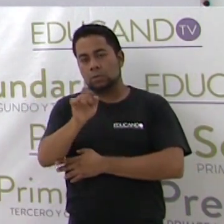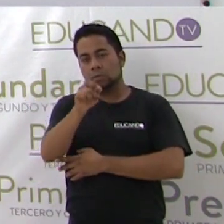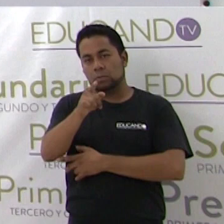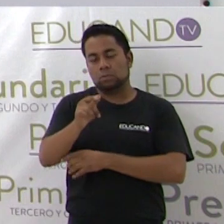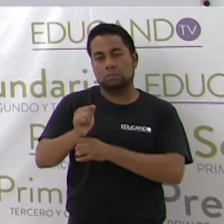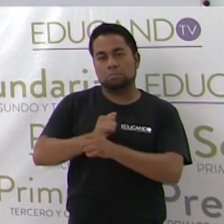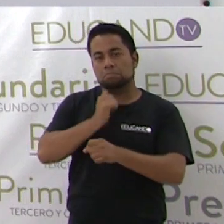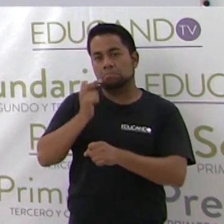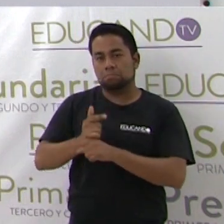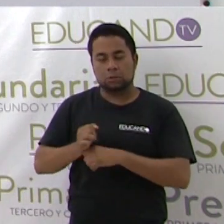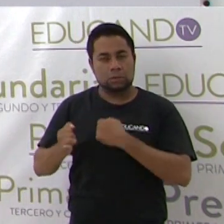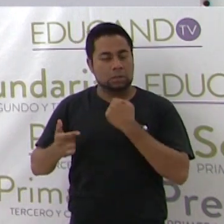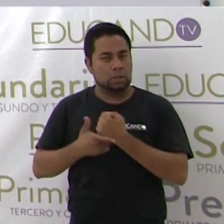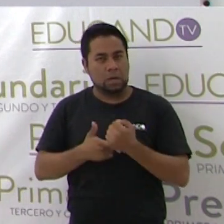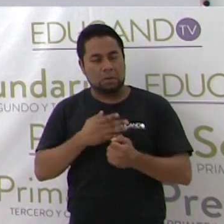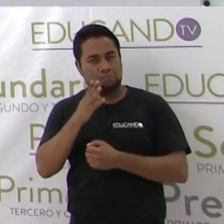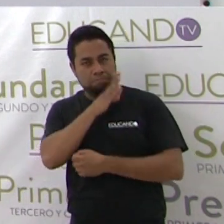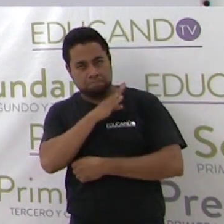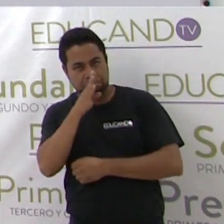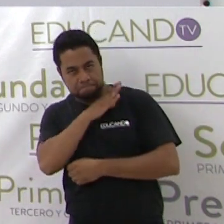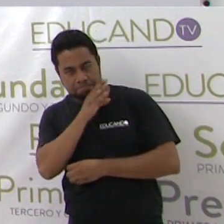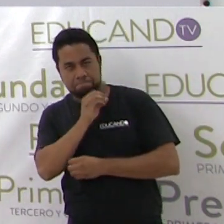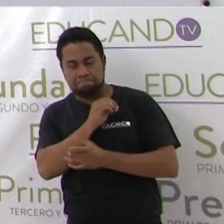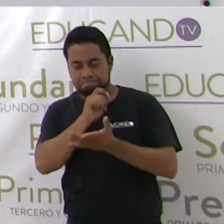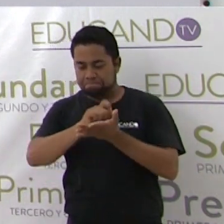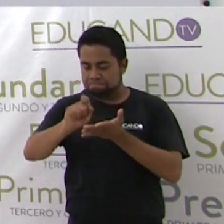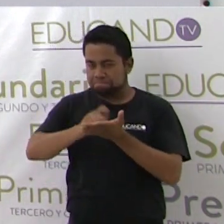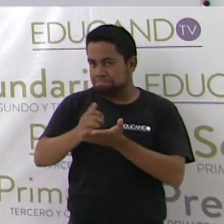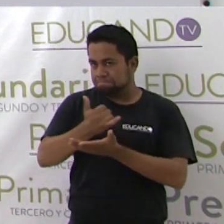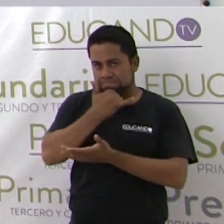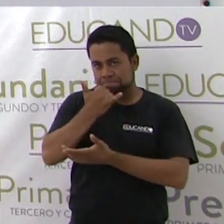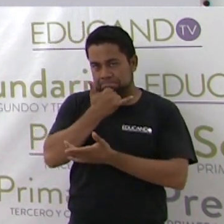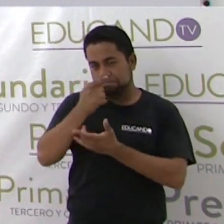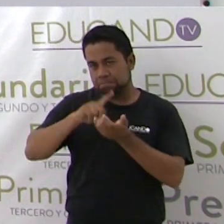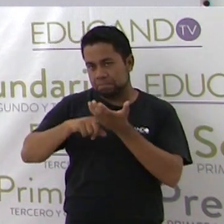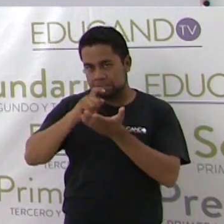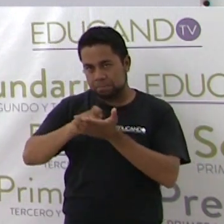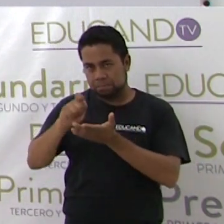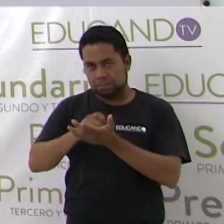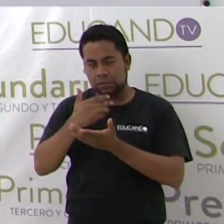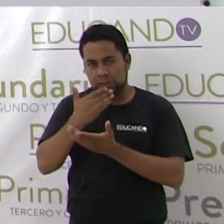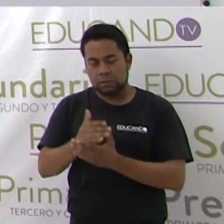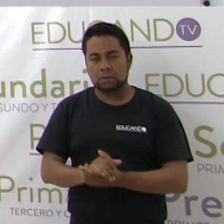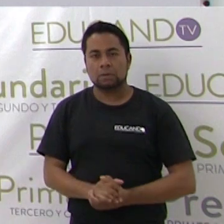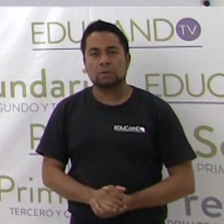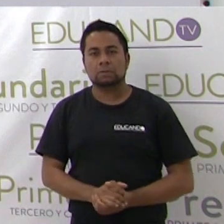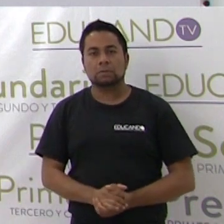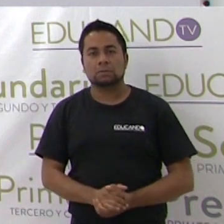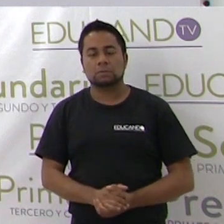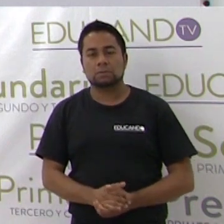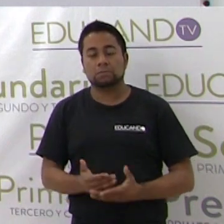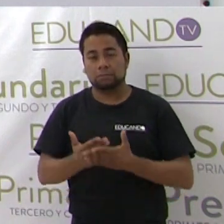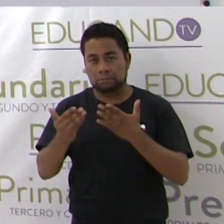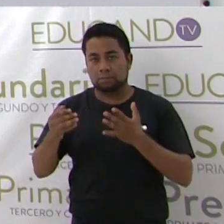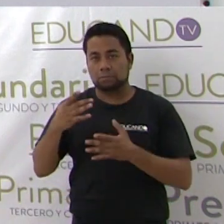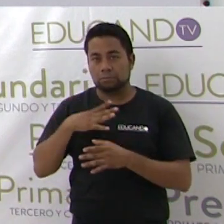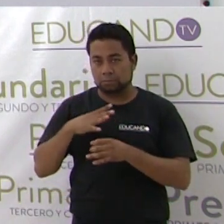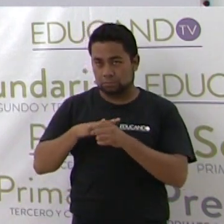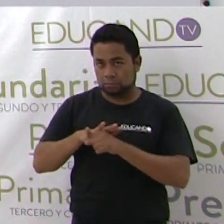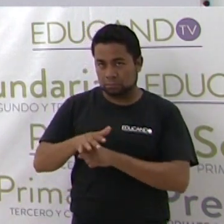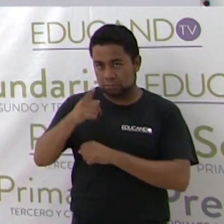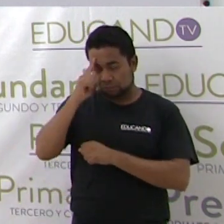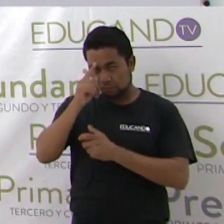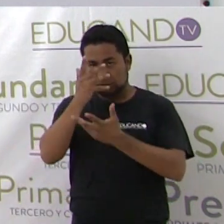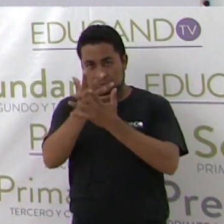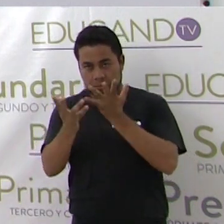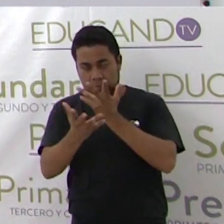detectar algo que no esté bien o no esté correcto dentro de nuestra escritura. ¿Bien? Ahora, Tenemos ya la